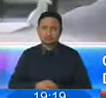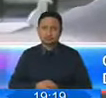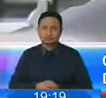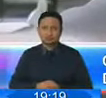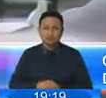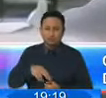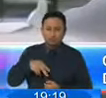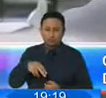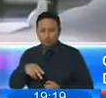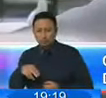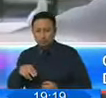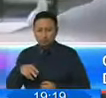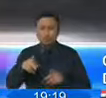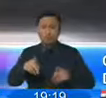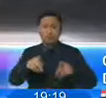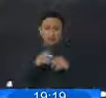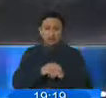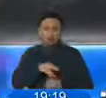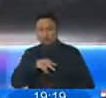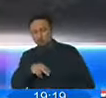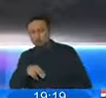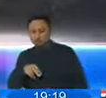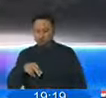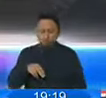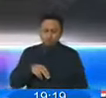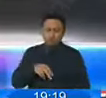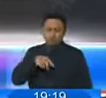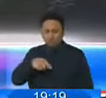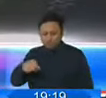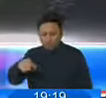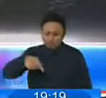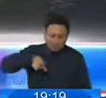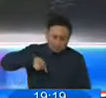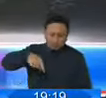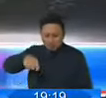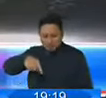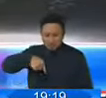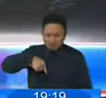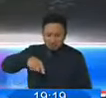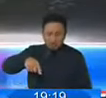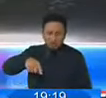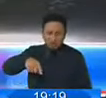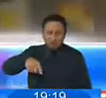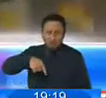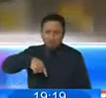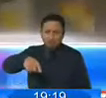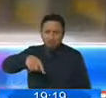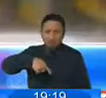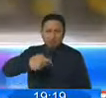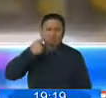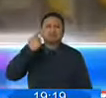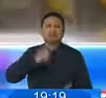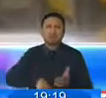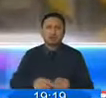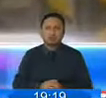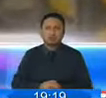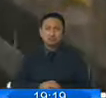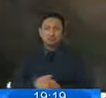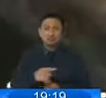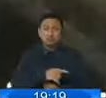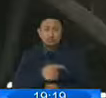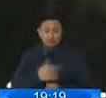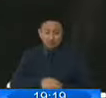Caminaba sobre el puente de una dirección a otra, sin llegar a ningún punto. Cuando él había ya dado